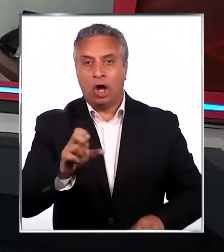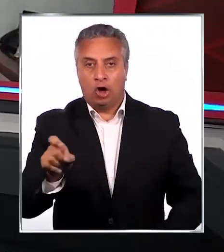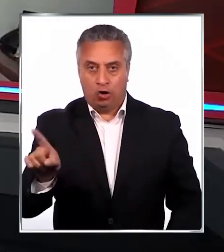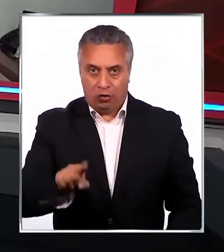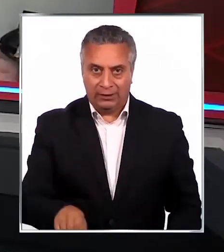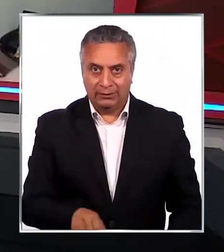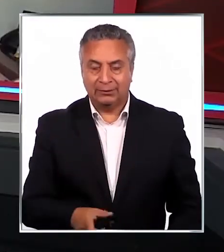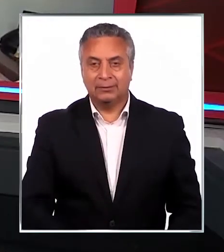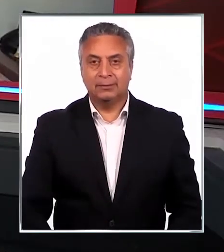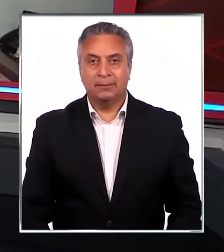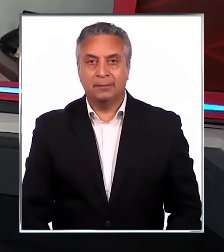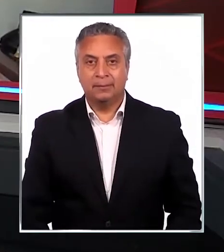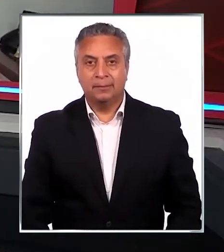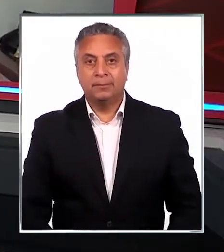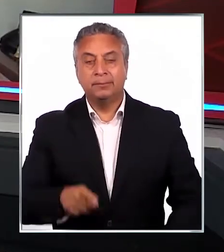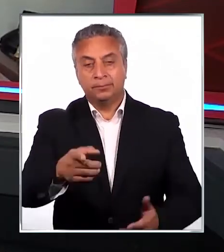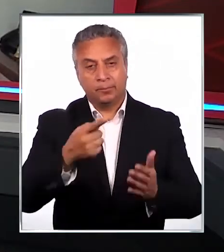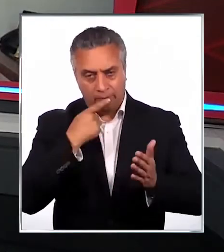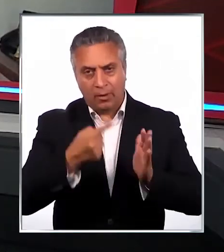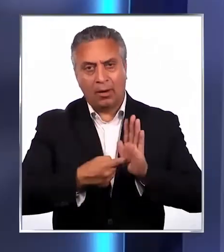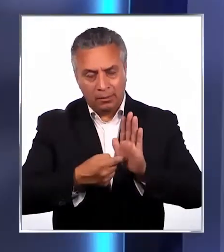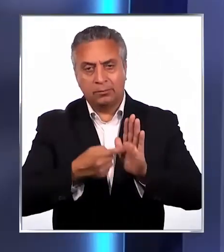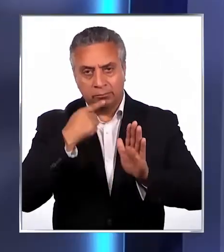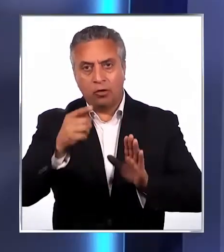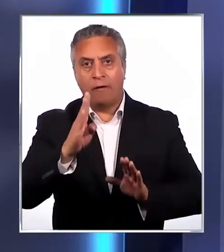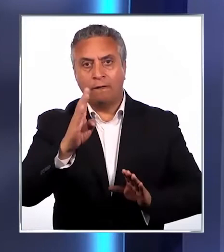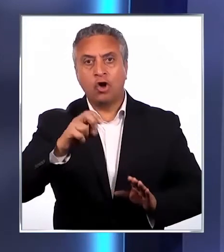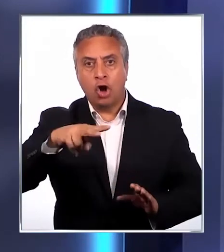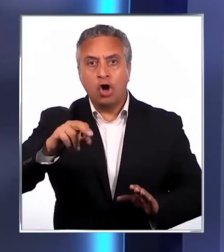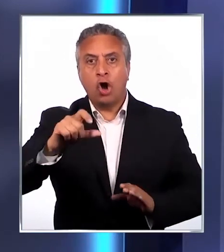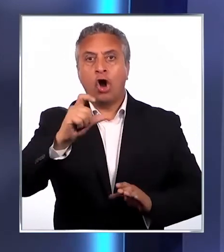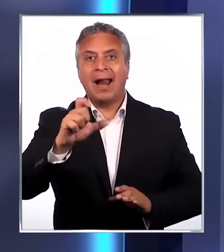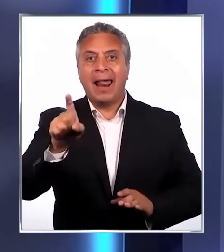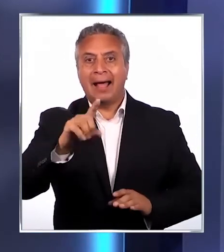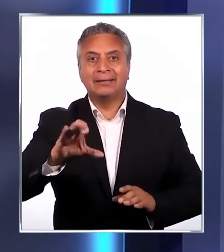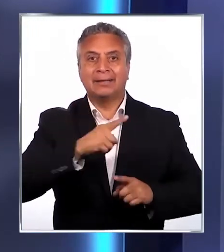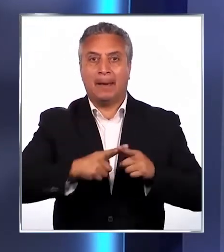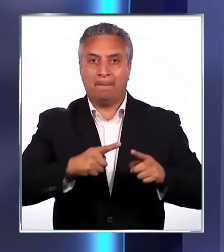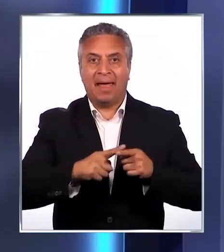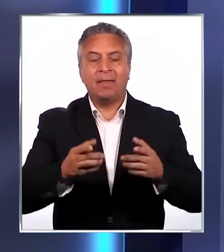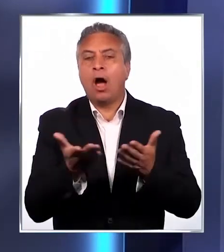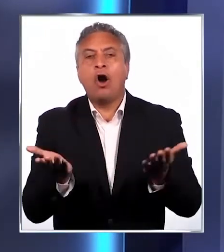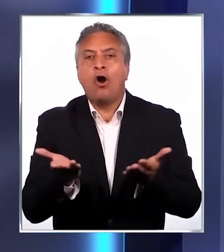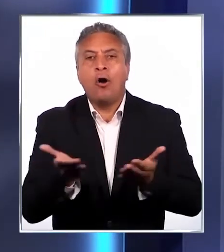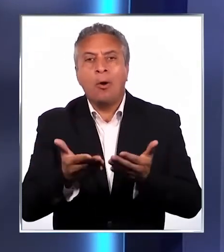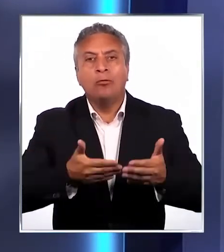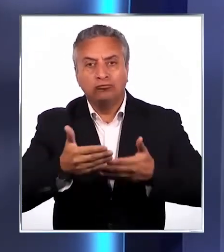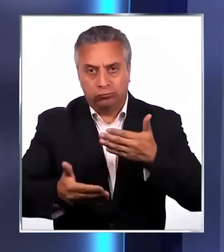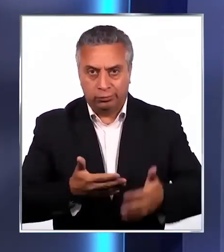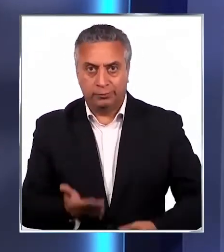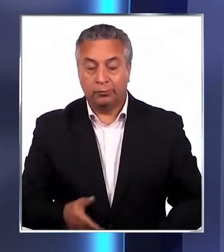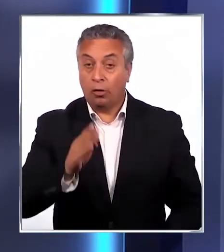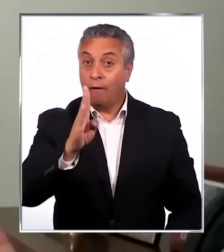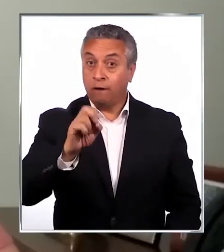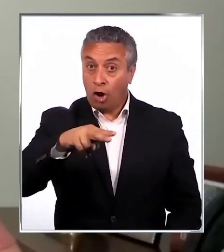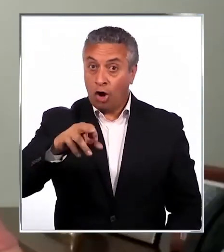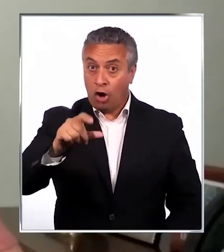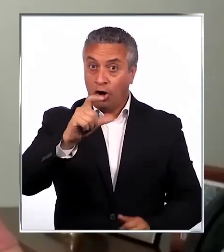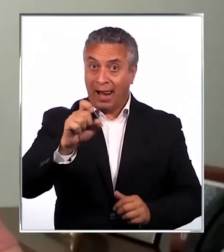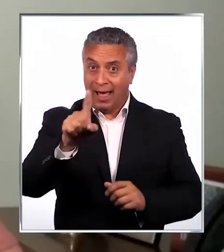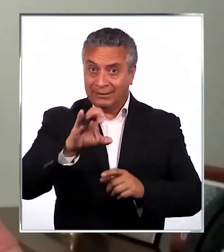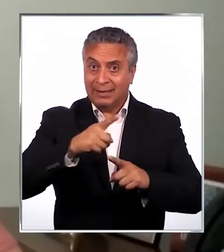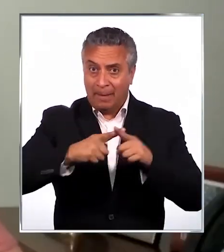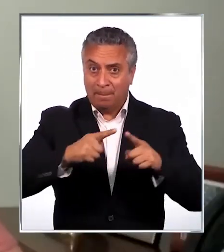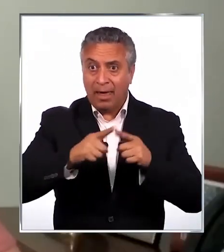de pago a través de la misma página web. Le propongo que hablemos ahora del bono clase media. ¿Cómo opera este beneficio del Estado? Bueno, el bono clase media,